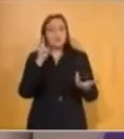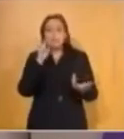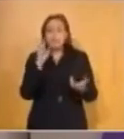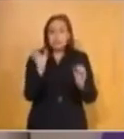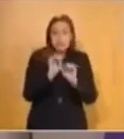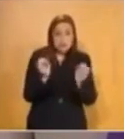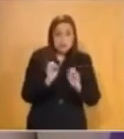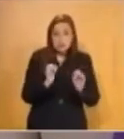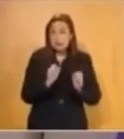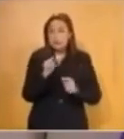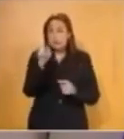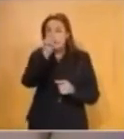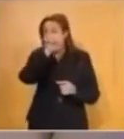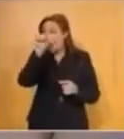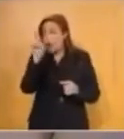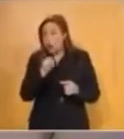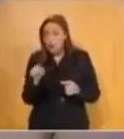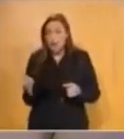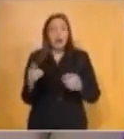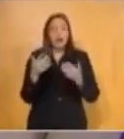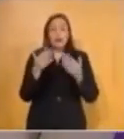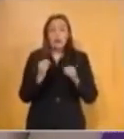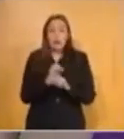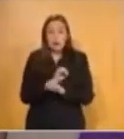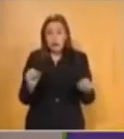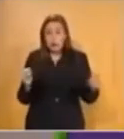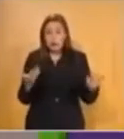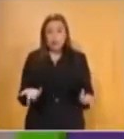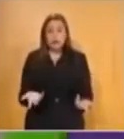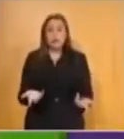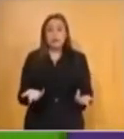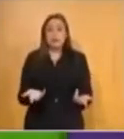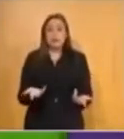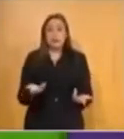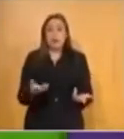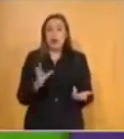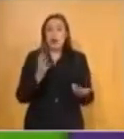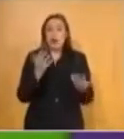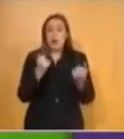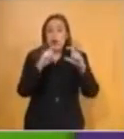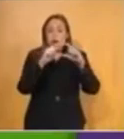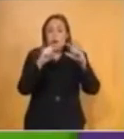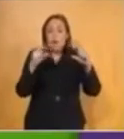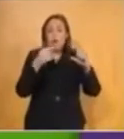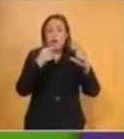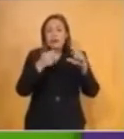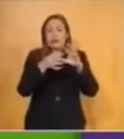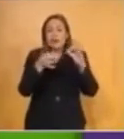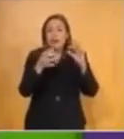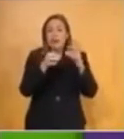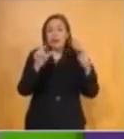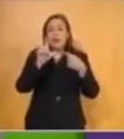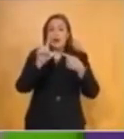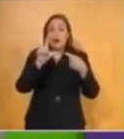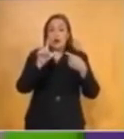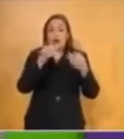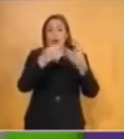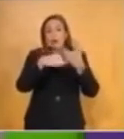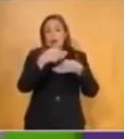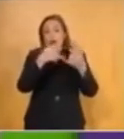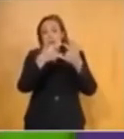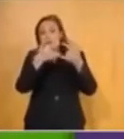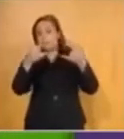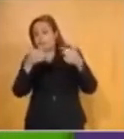no captions inside the panels. Si te das cuenta, no hay ningún recuadro con subtítulos en estos paneles.